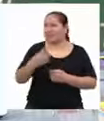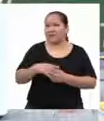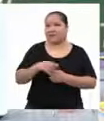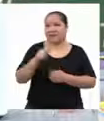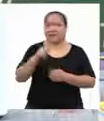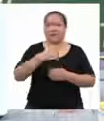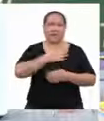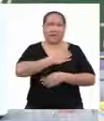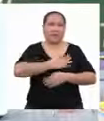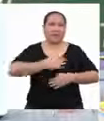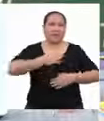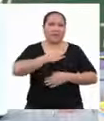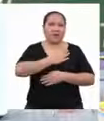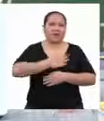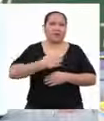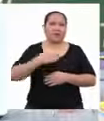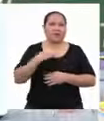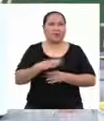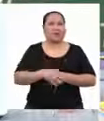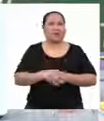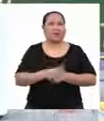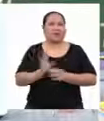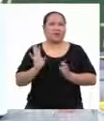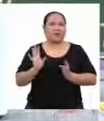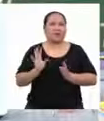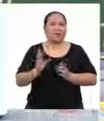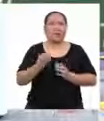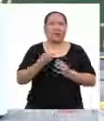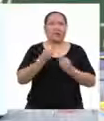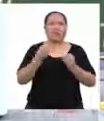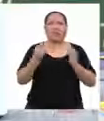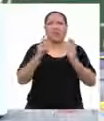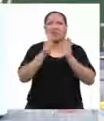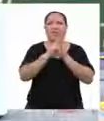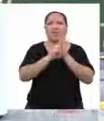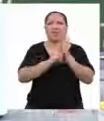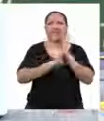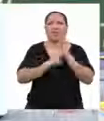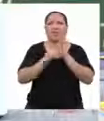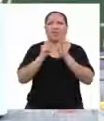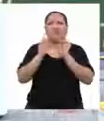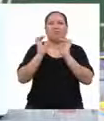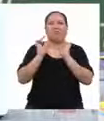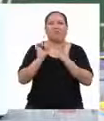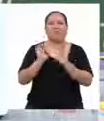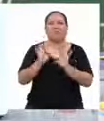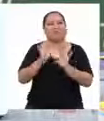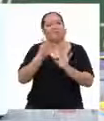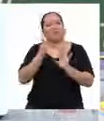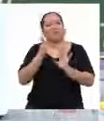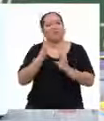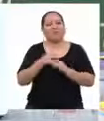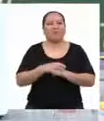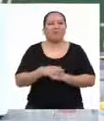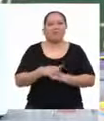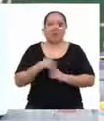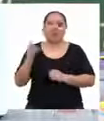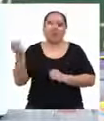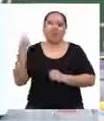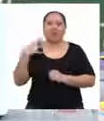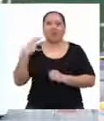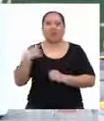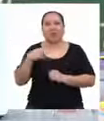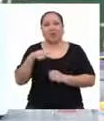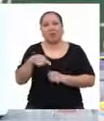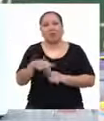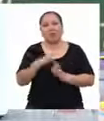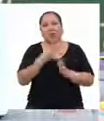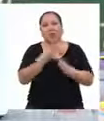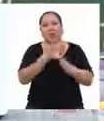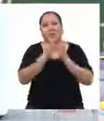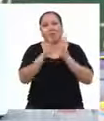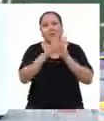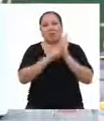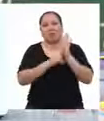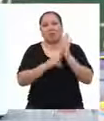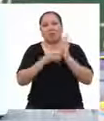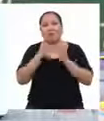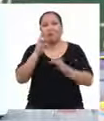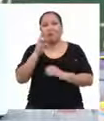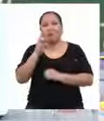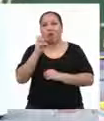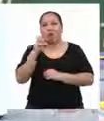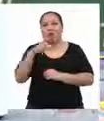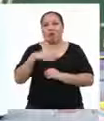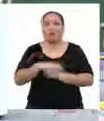bien divertidas, salvo cuando hay muchas fórmulas. Pero bueno, ya me dijo que las fórmulas son nuestras amigas